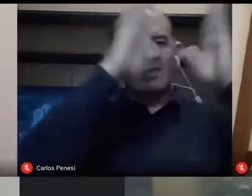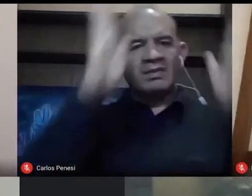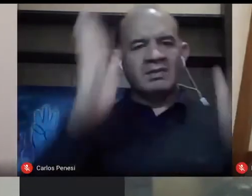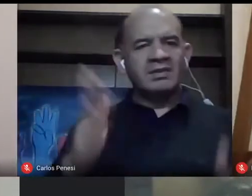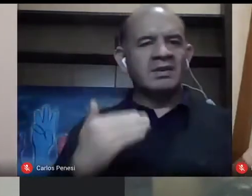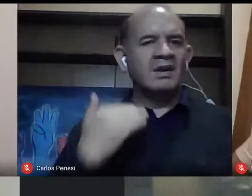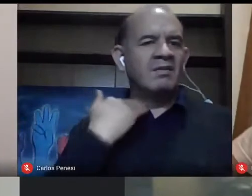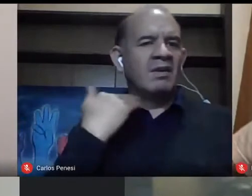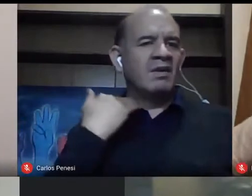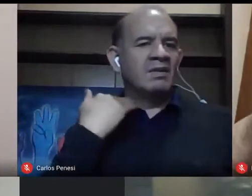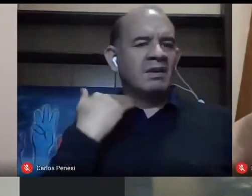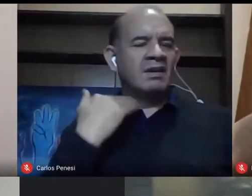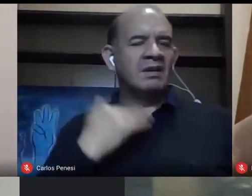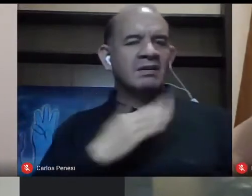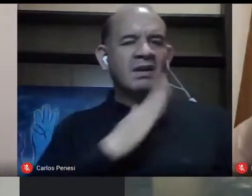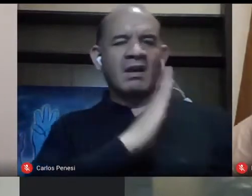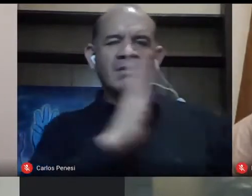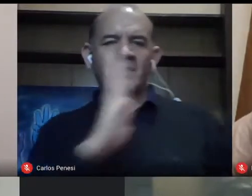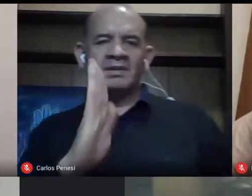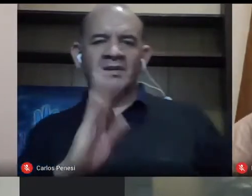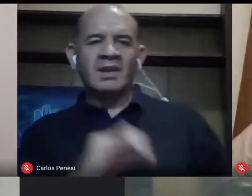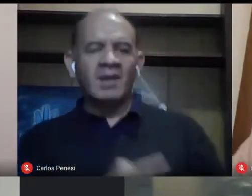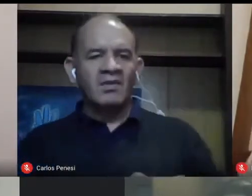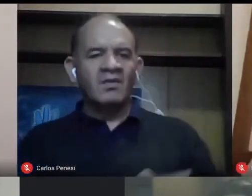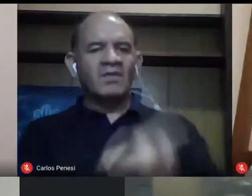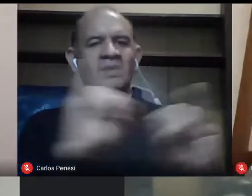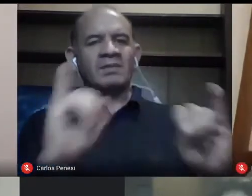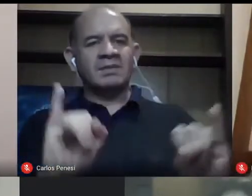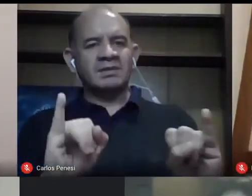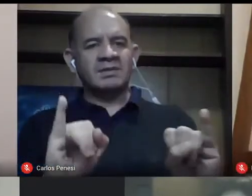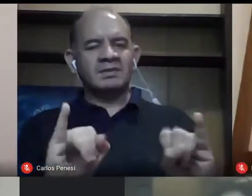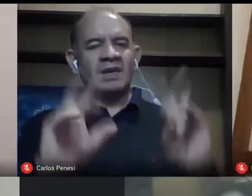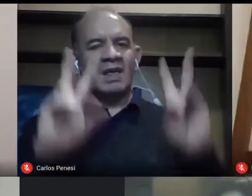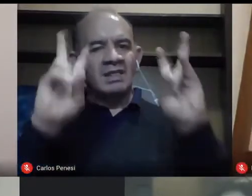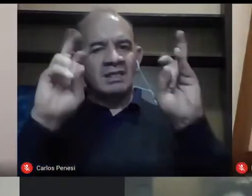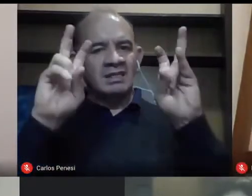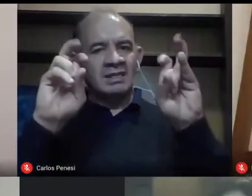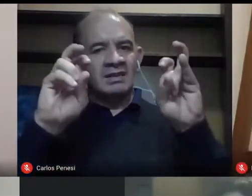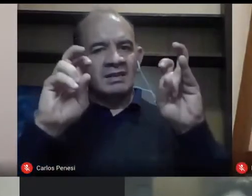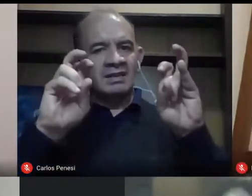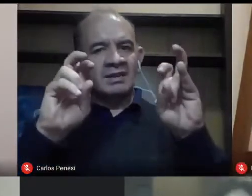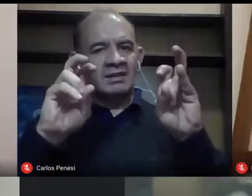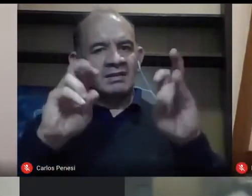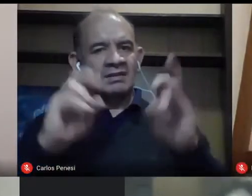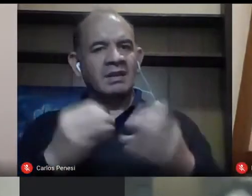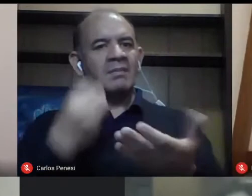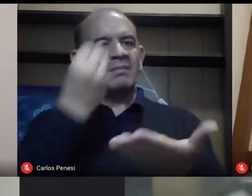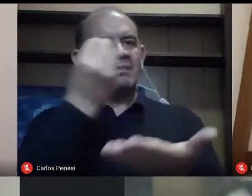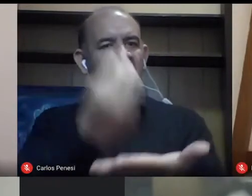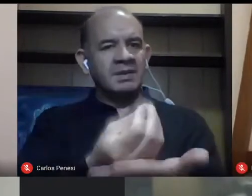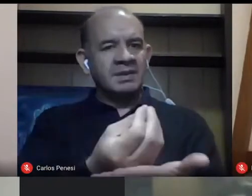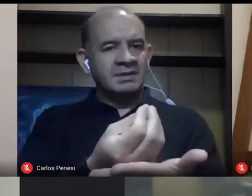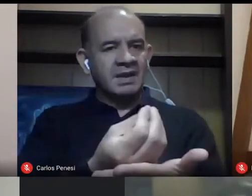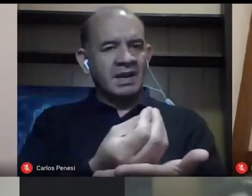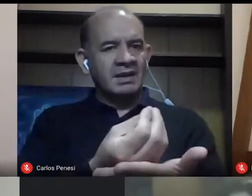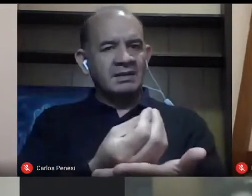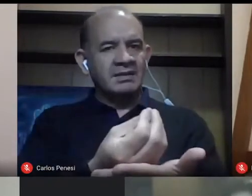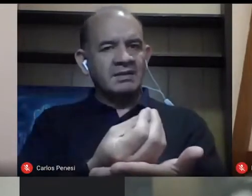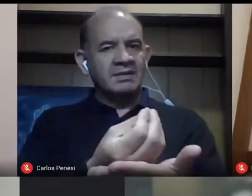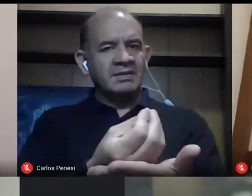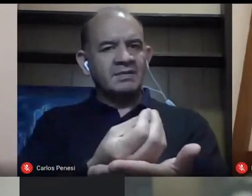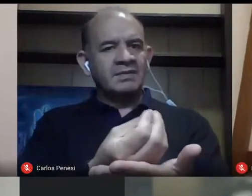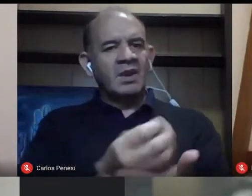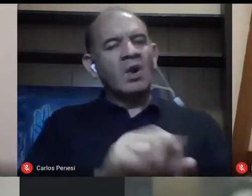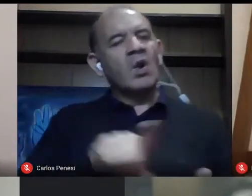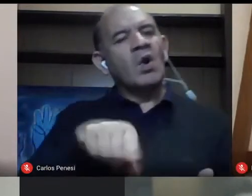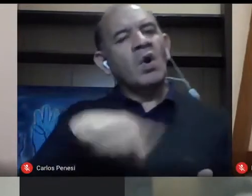información, tenemos en nuestra pata presencial, en los servicios presenciales y en los